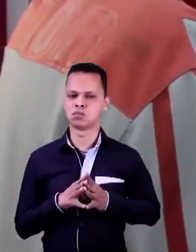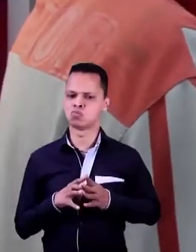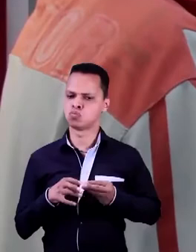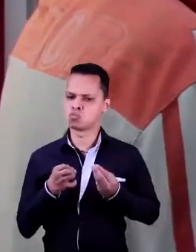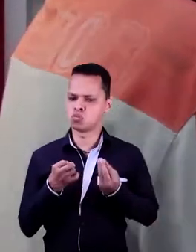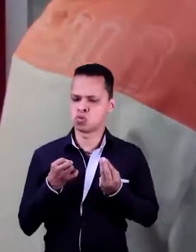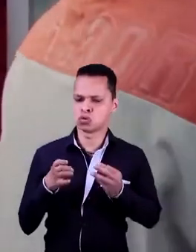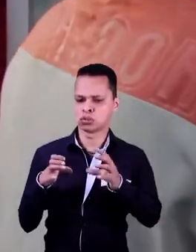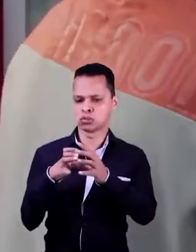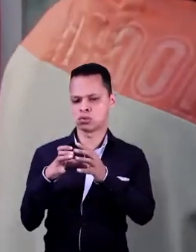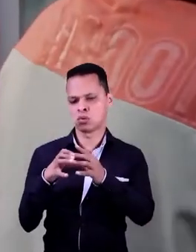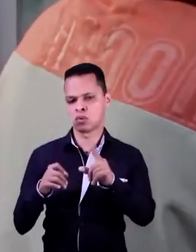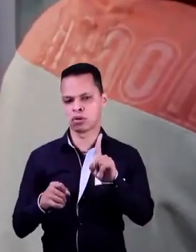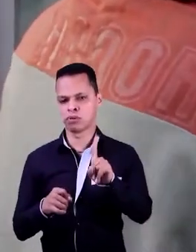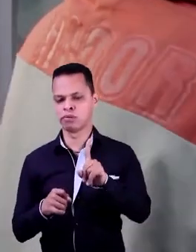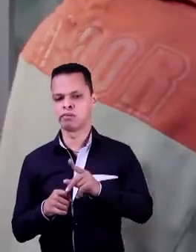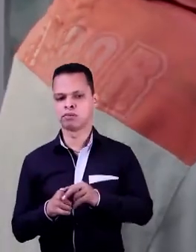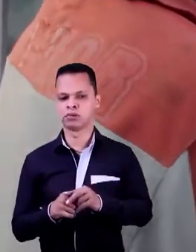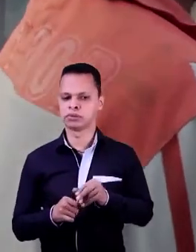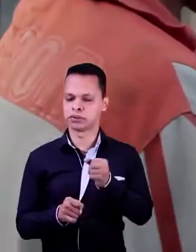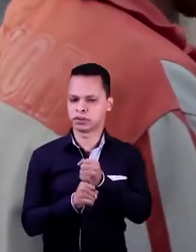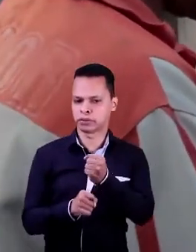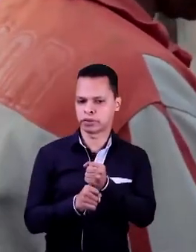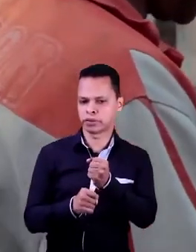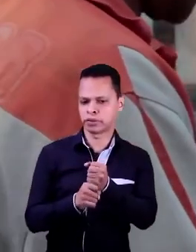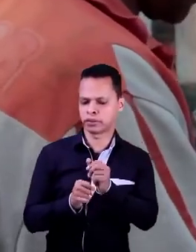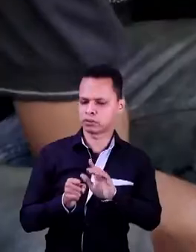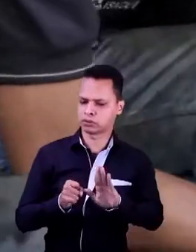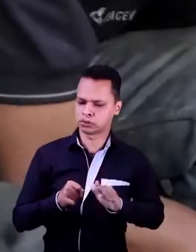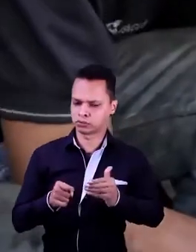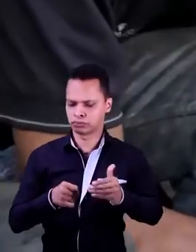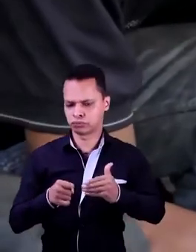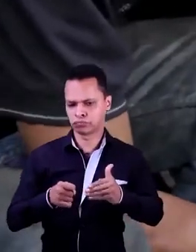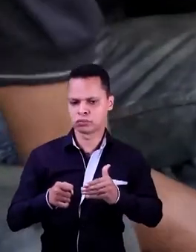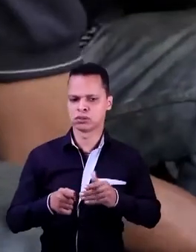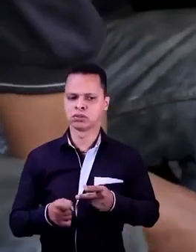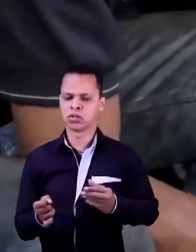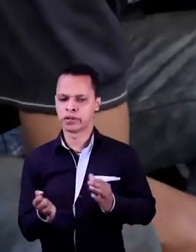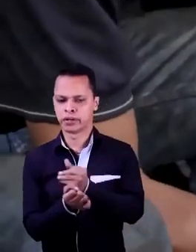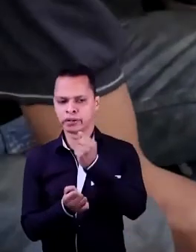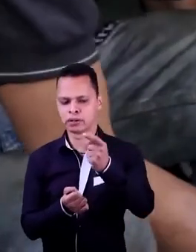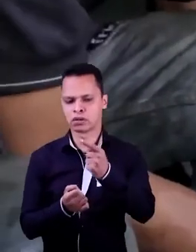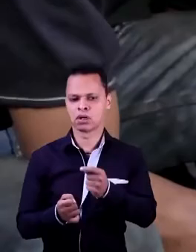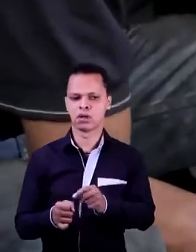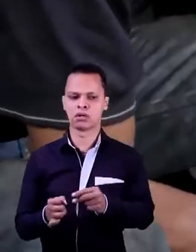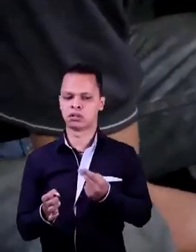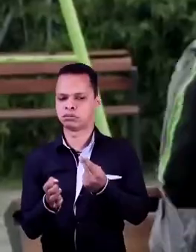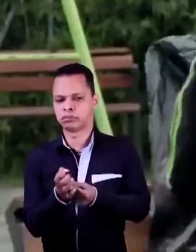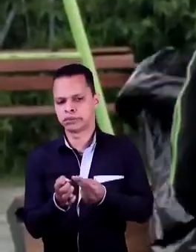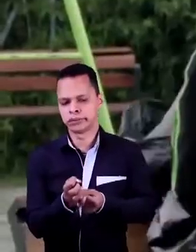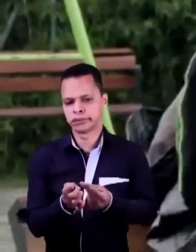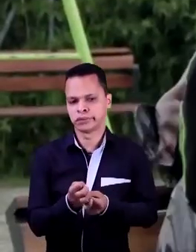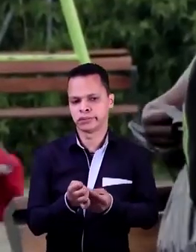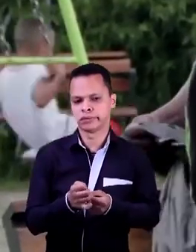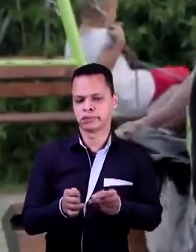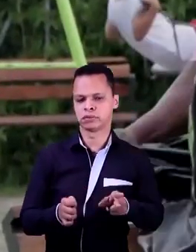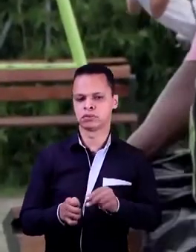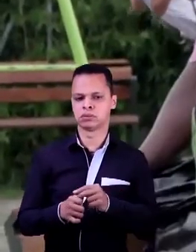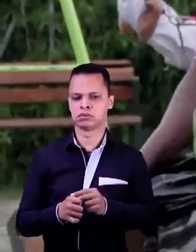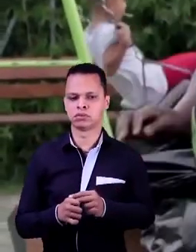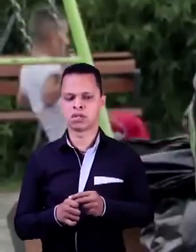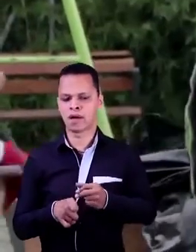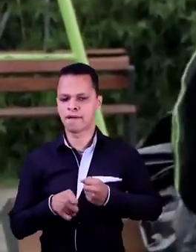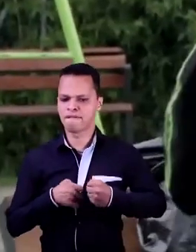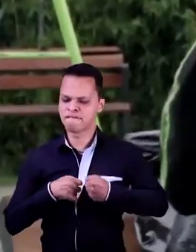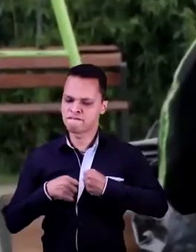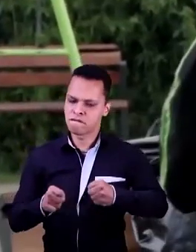La mayoría de los habitantes de la Comuna 1 son trabajadores informales. Con lo que ganan consiguen cubrir sus necesidades básicas.